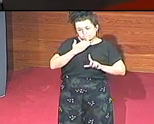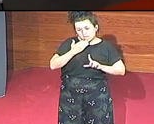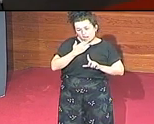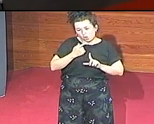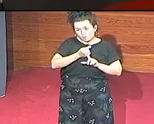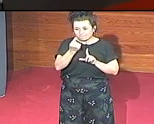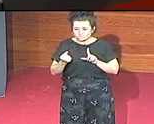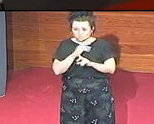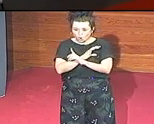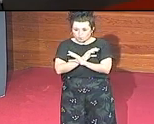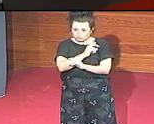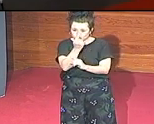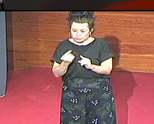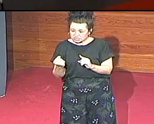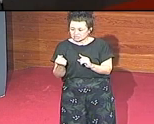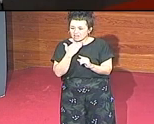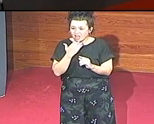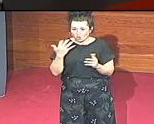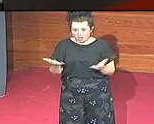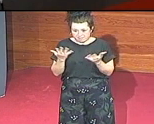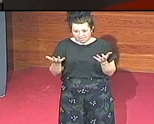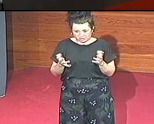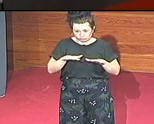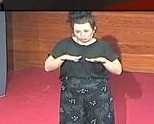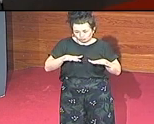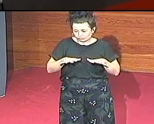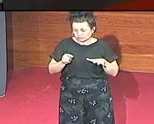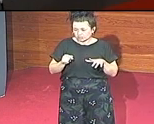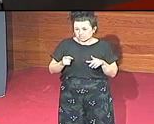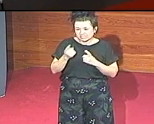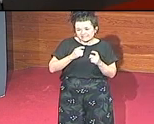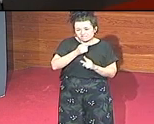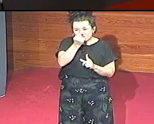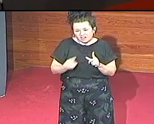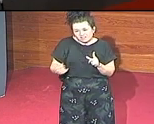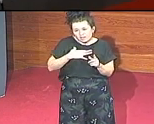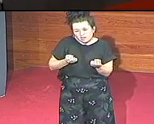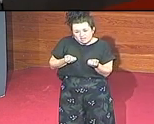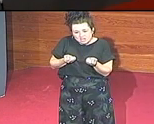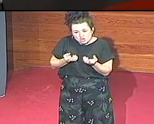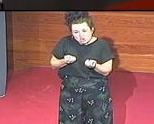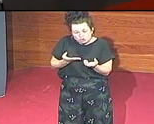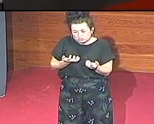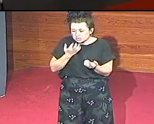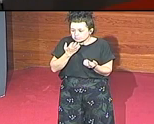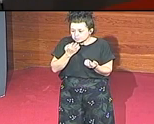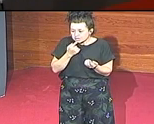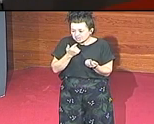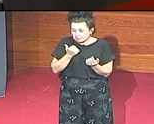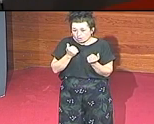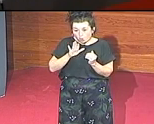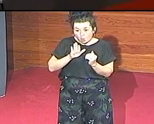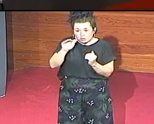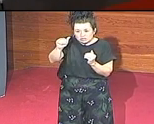y dije bueno que puede contar infografía es una infografía único grafista puede contar pues como era una de esas chabolas que construían en las